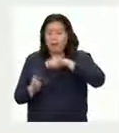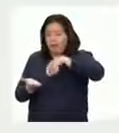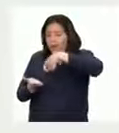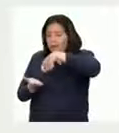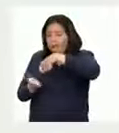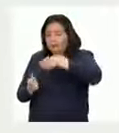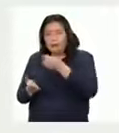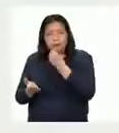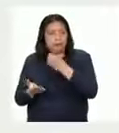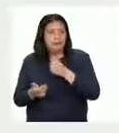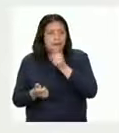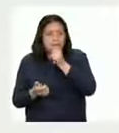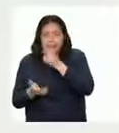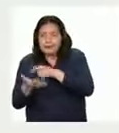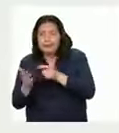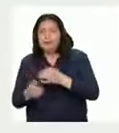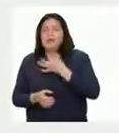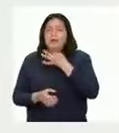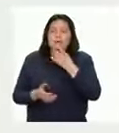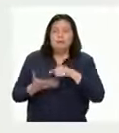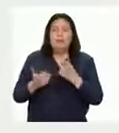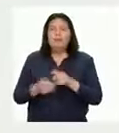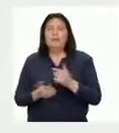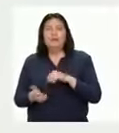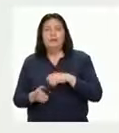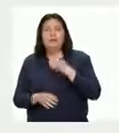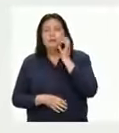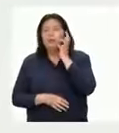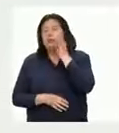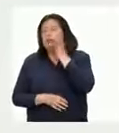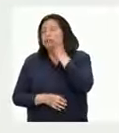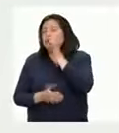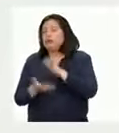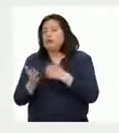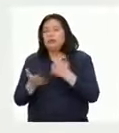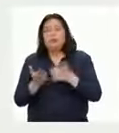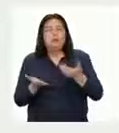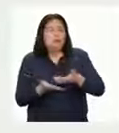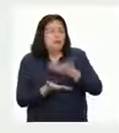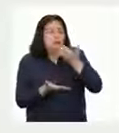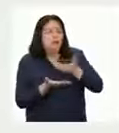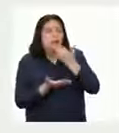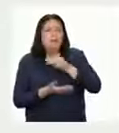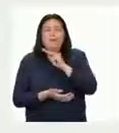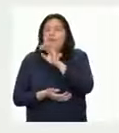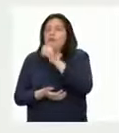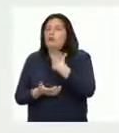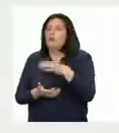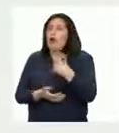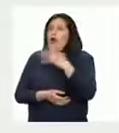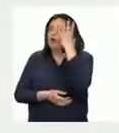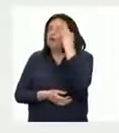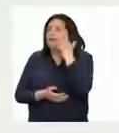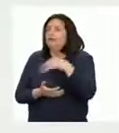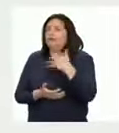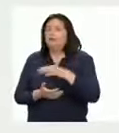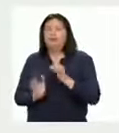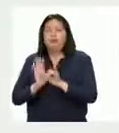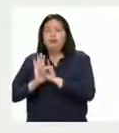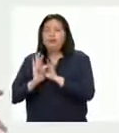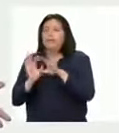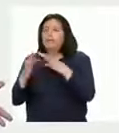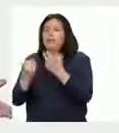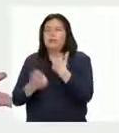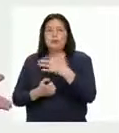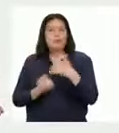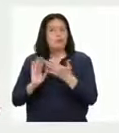los abuelos, los padres o los tíos para preparar un plato tan rico como el menestrón. Esas son vivencias y prácticas que le dan identidad a una